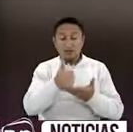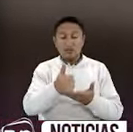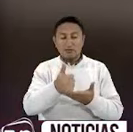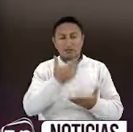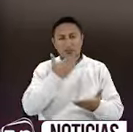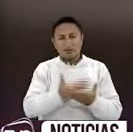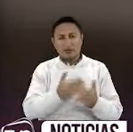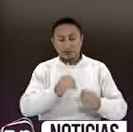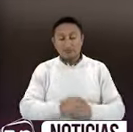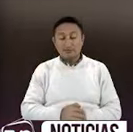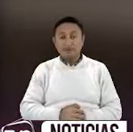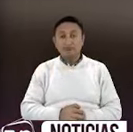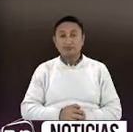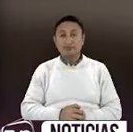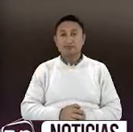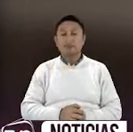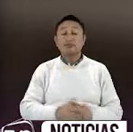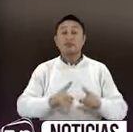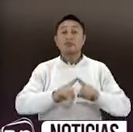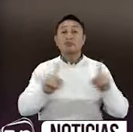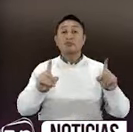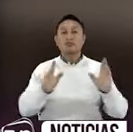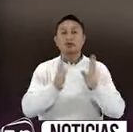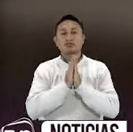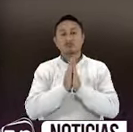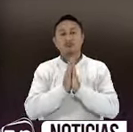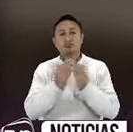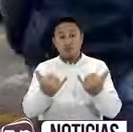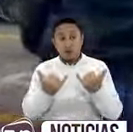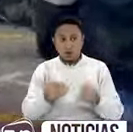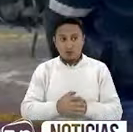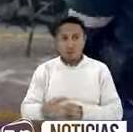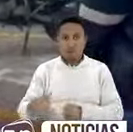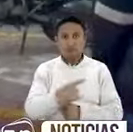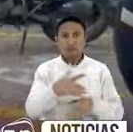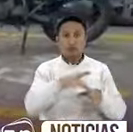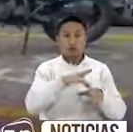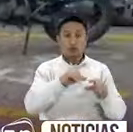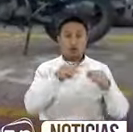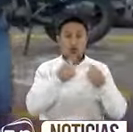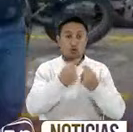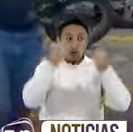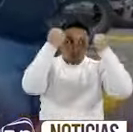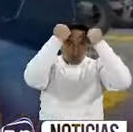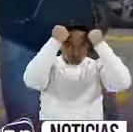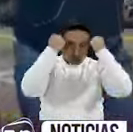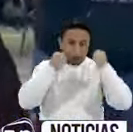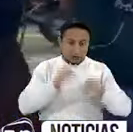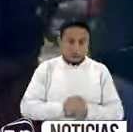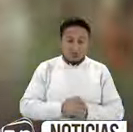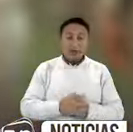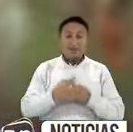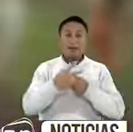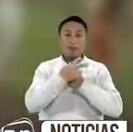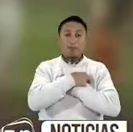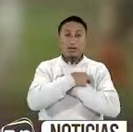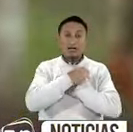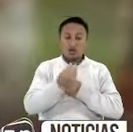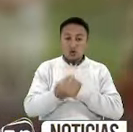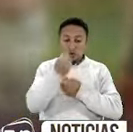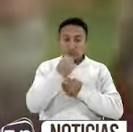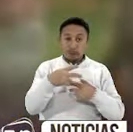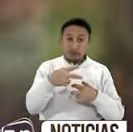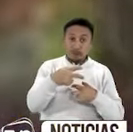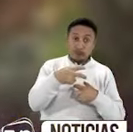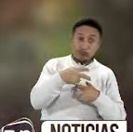ciudadanía y la empresa privada. Sin embargo, ante el riesgo de que grupos terroristas pudieran envenenar la